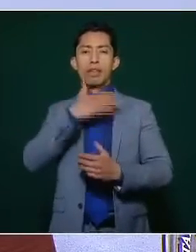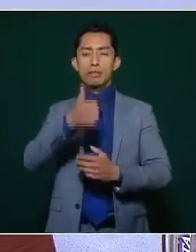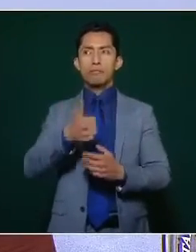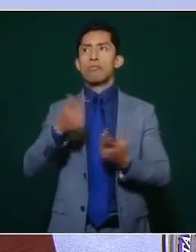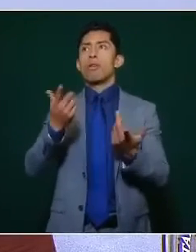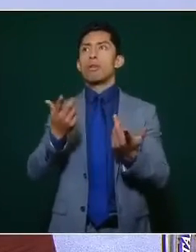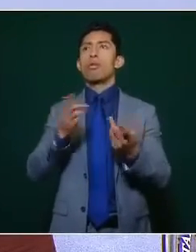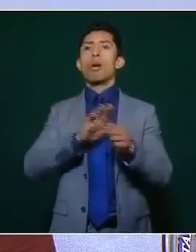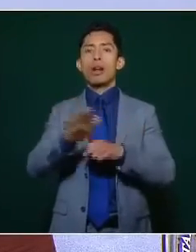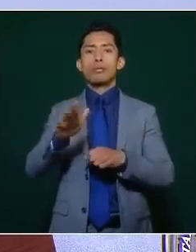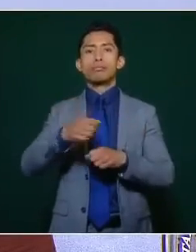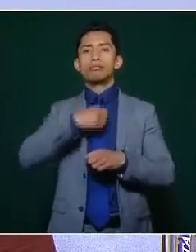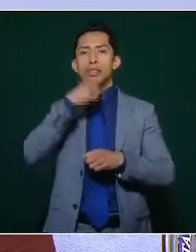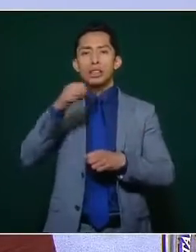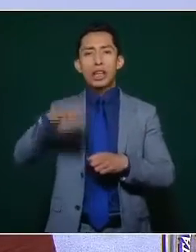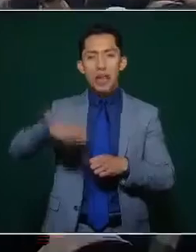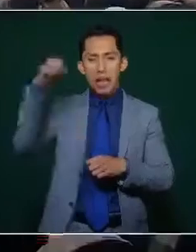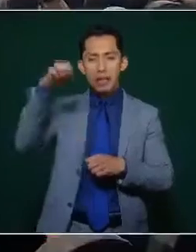adultos mayores,